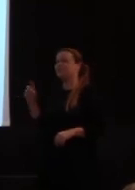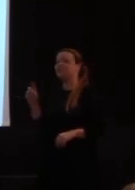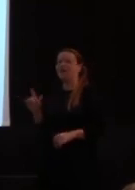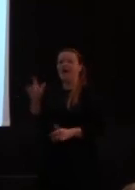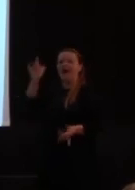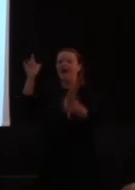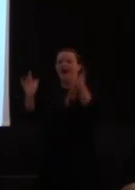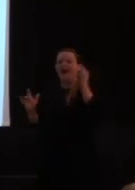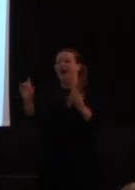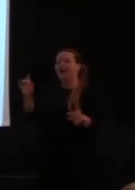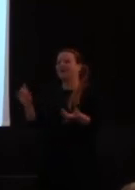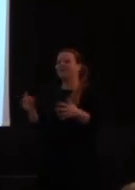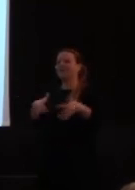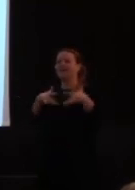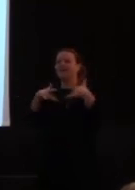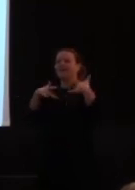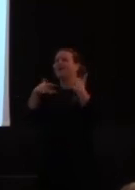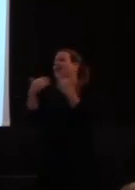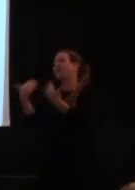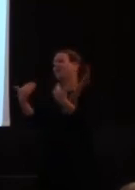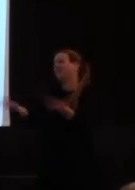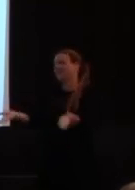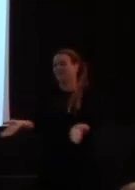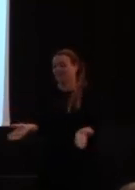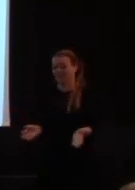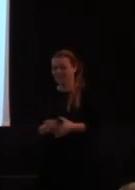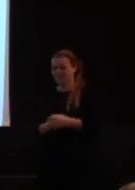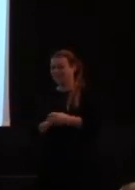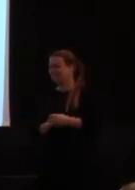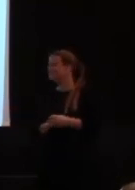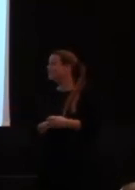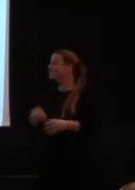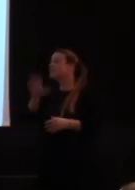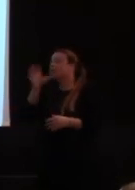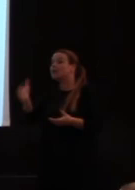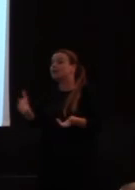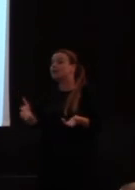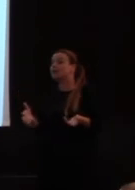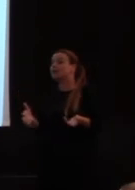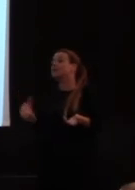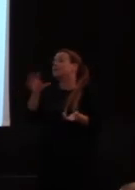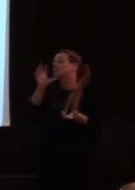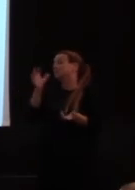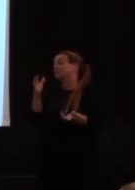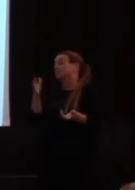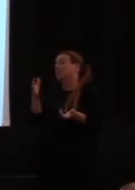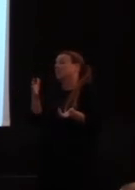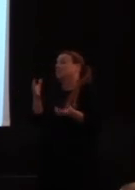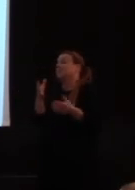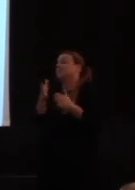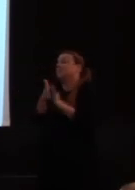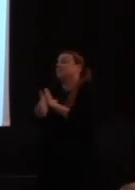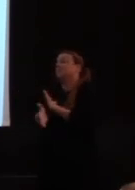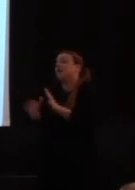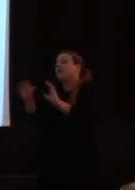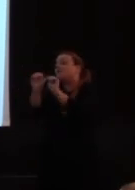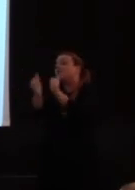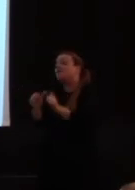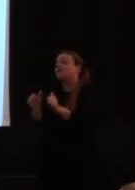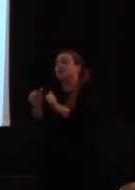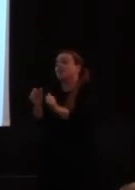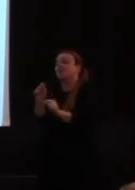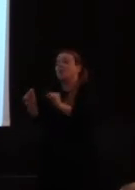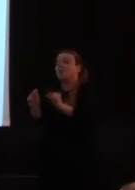está completamente agradecida. ¿Por qué? Por tanto, en lugar de buscar estas formas así,